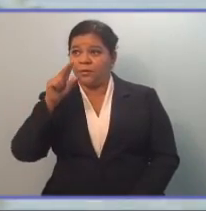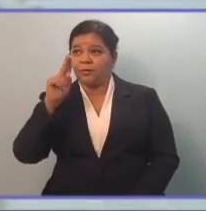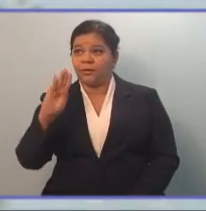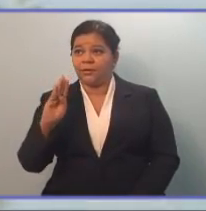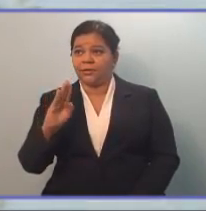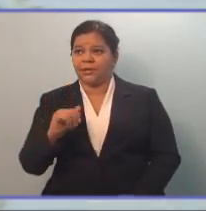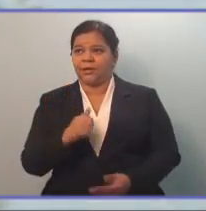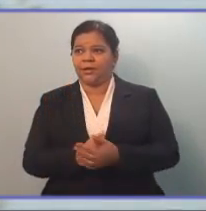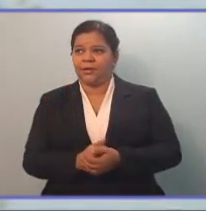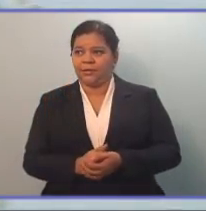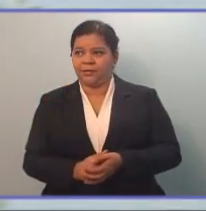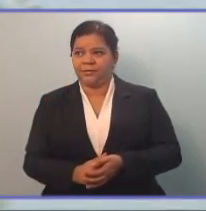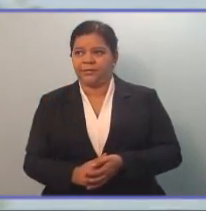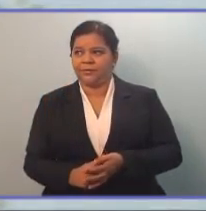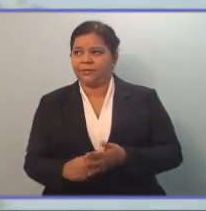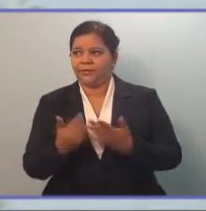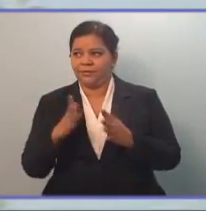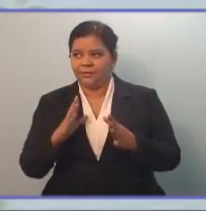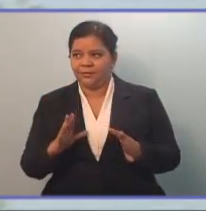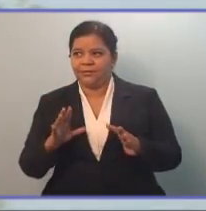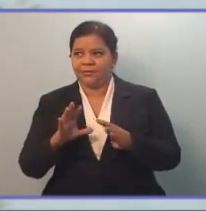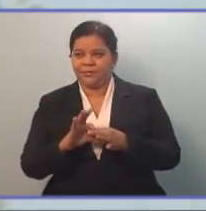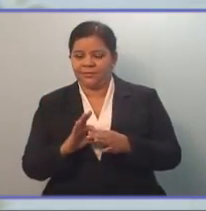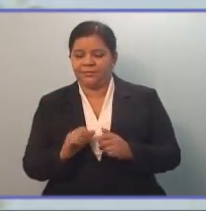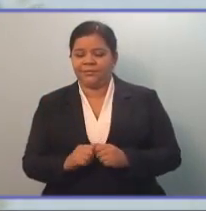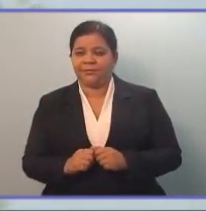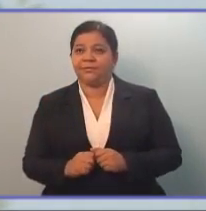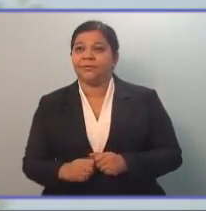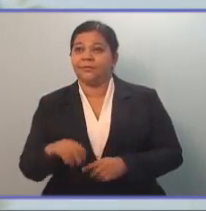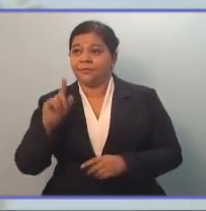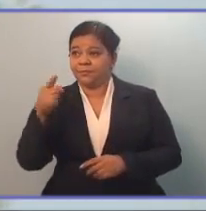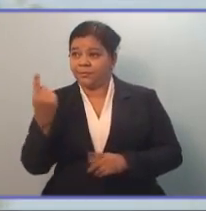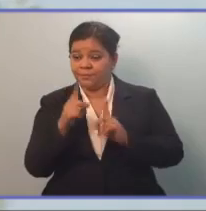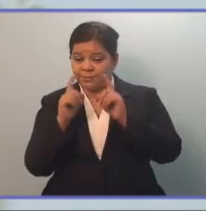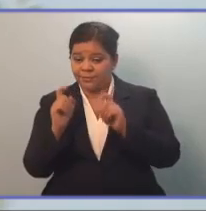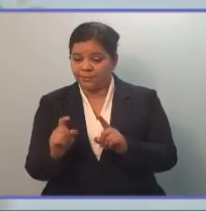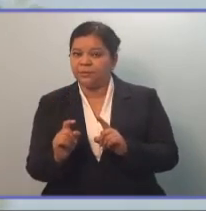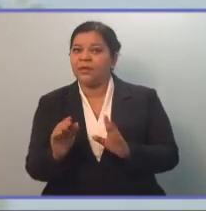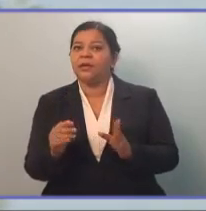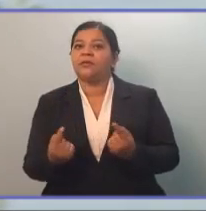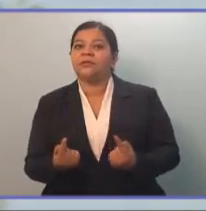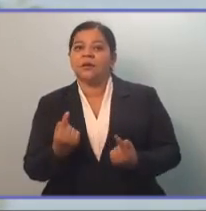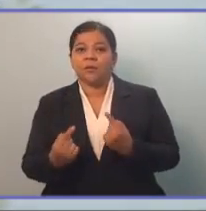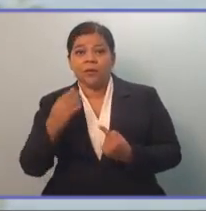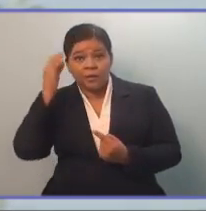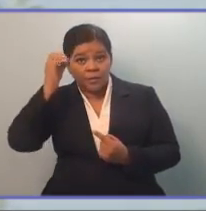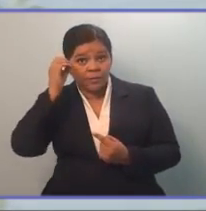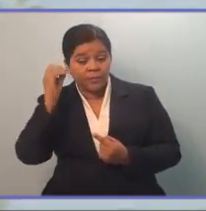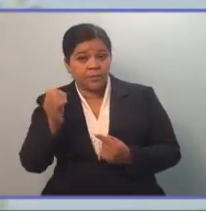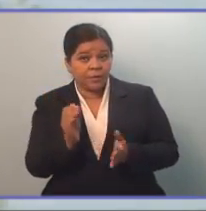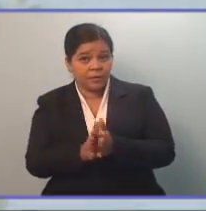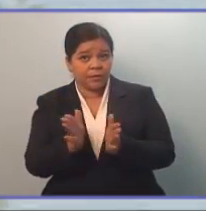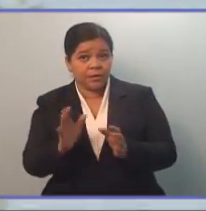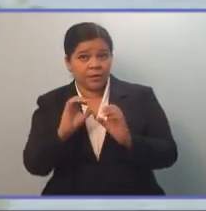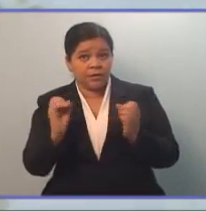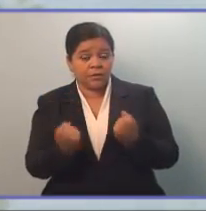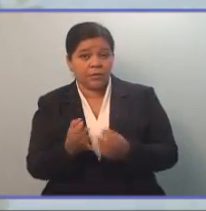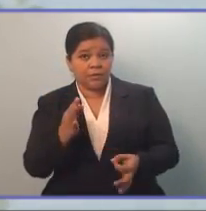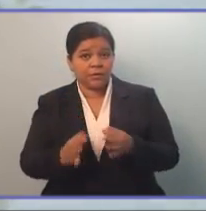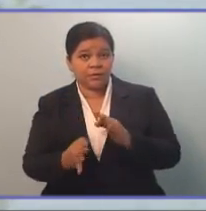Buenos días al público presente. La primera pregunta es, ¿cuál es su apreciación general sobre el órgano judicial?